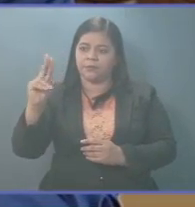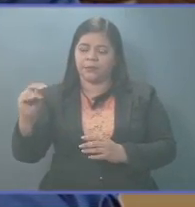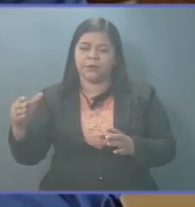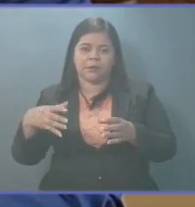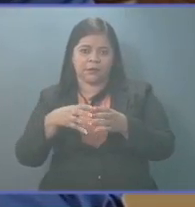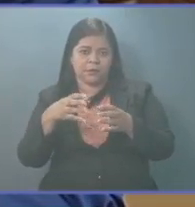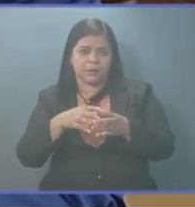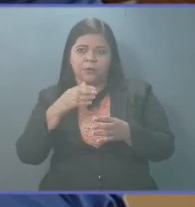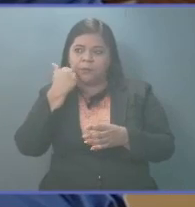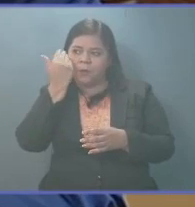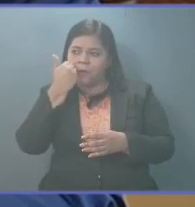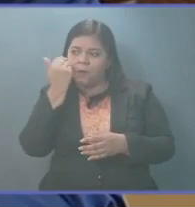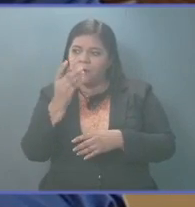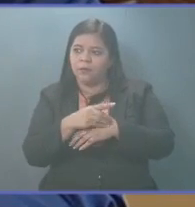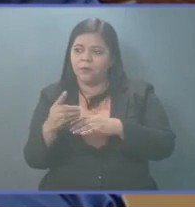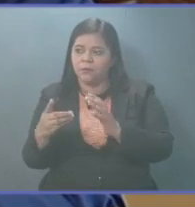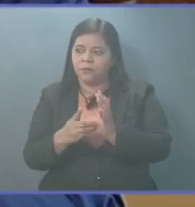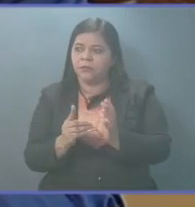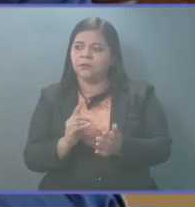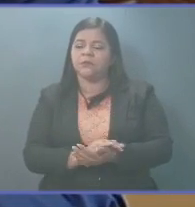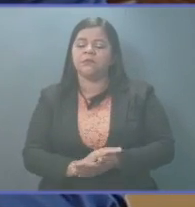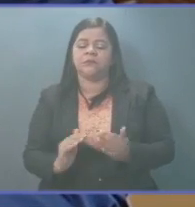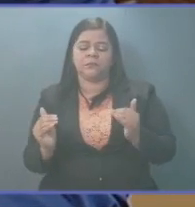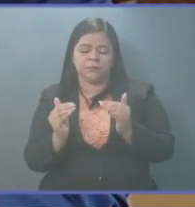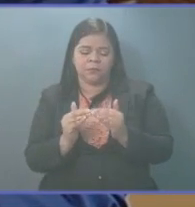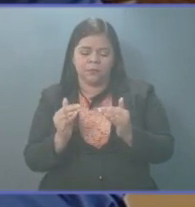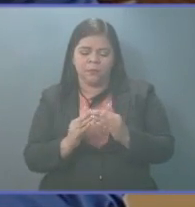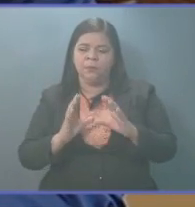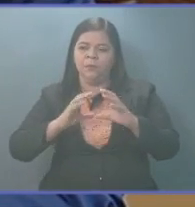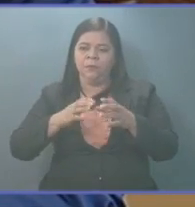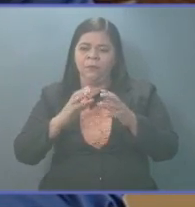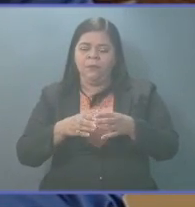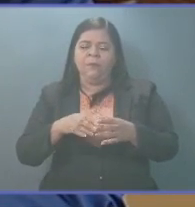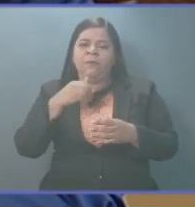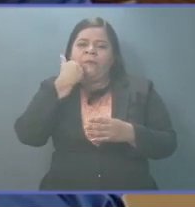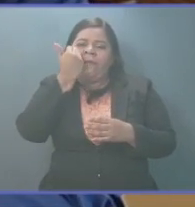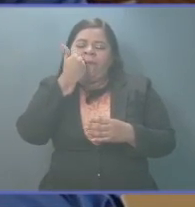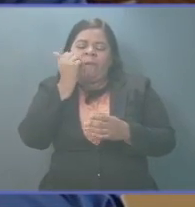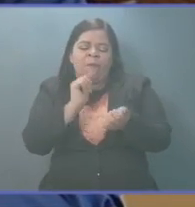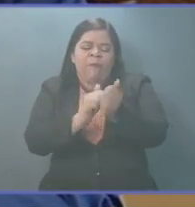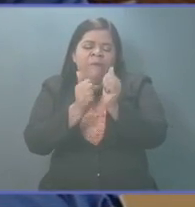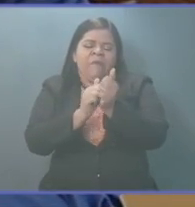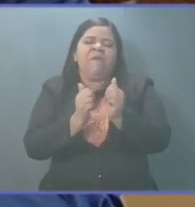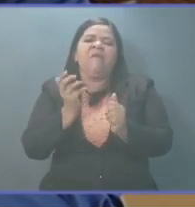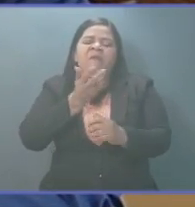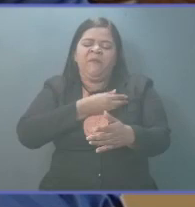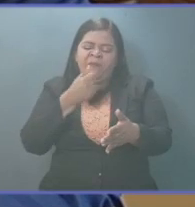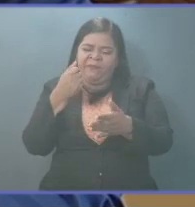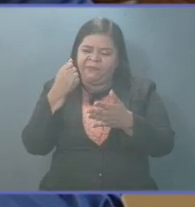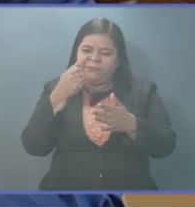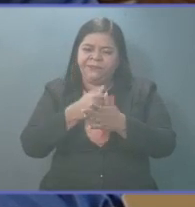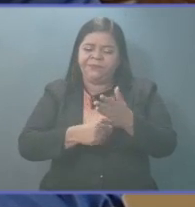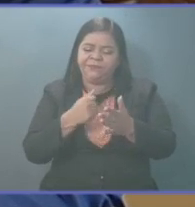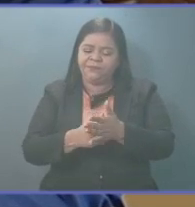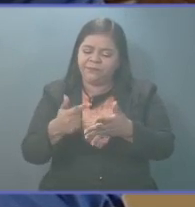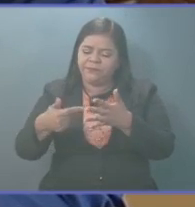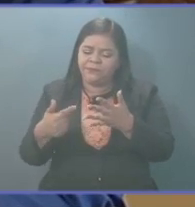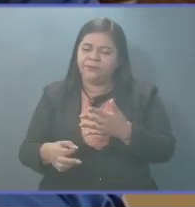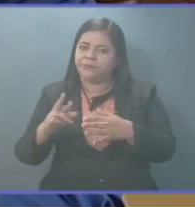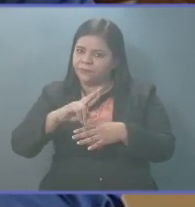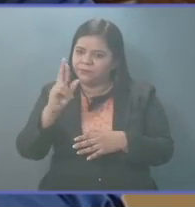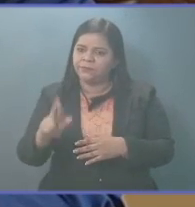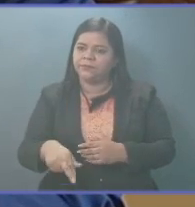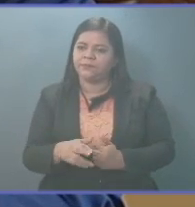de Jóvenes de la Asamblea Legislativa y los miembros de la Comisión de Juventud y Deporte, nos propusimos que esta ley fuera una